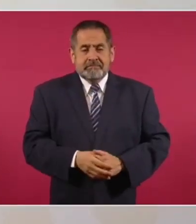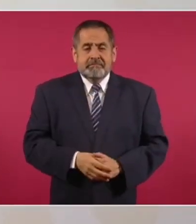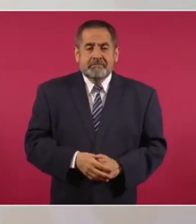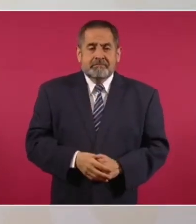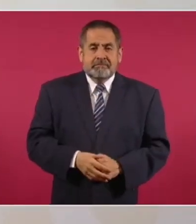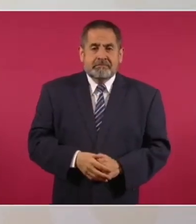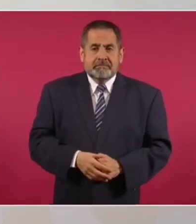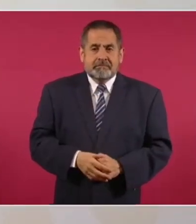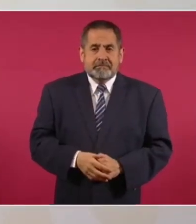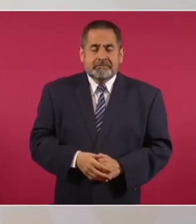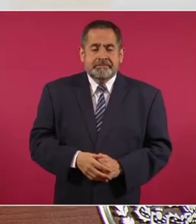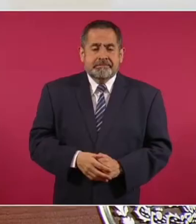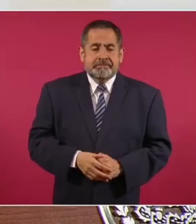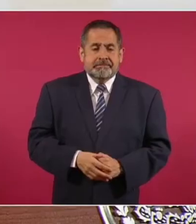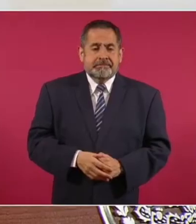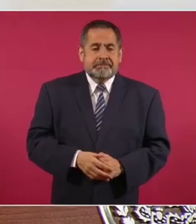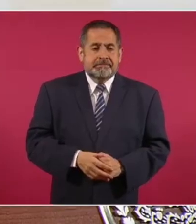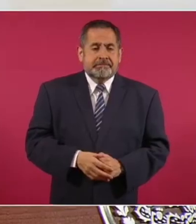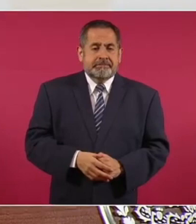Y